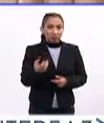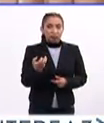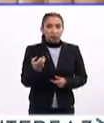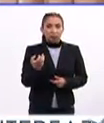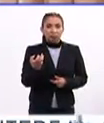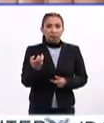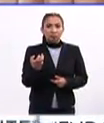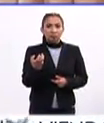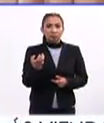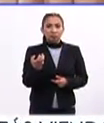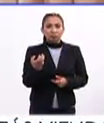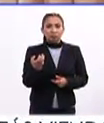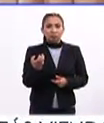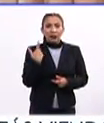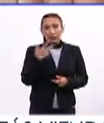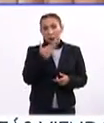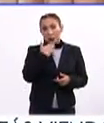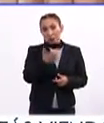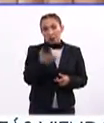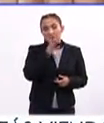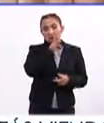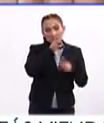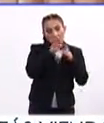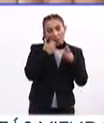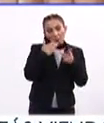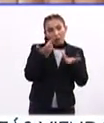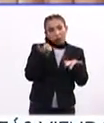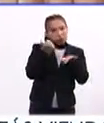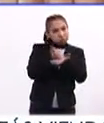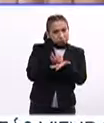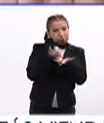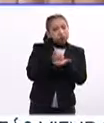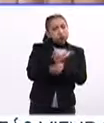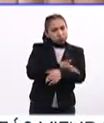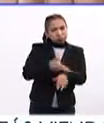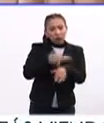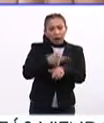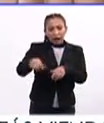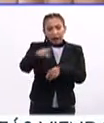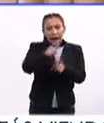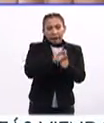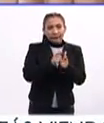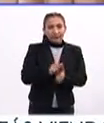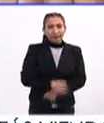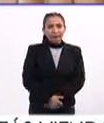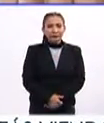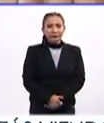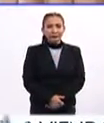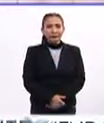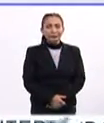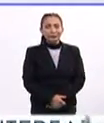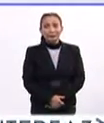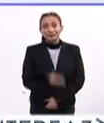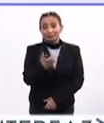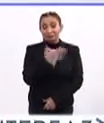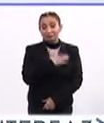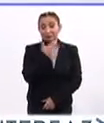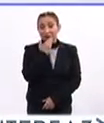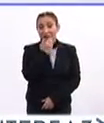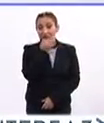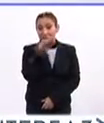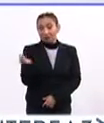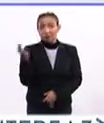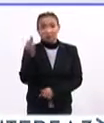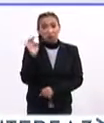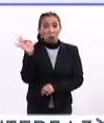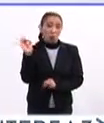es una buena respuesta, es una buena solución para esta población. Claro, eso es una buena noticia, al